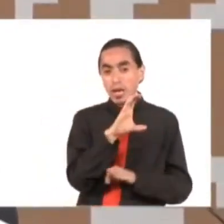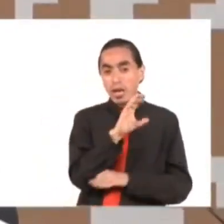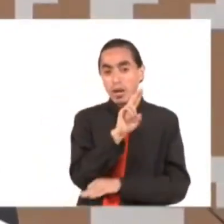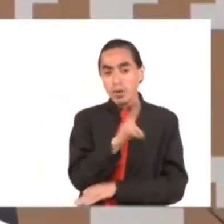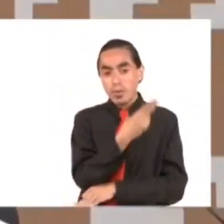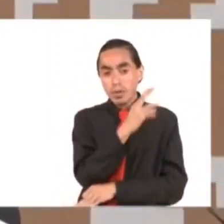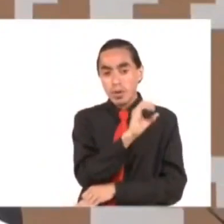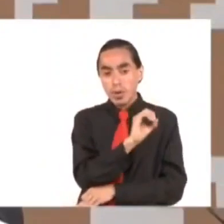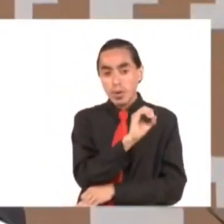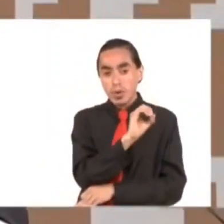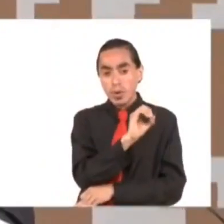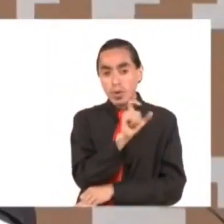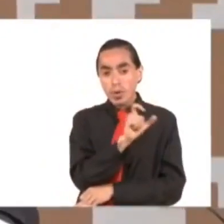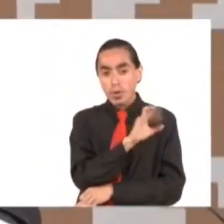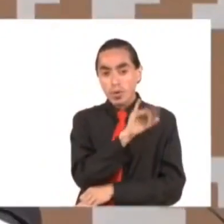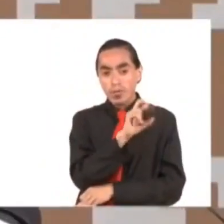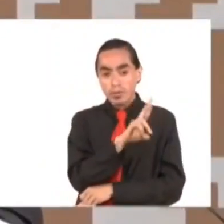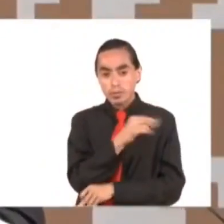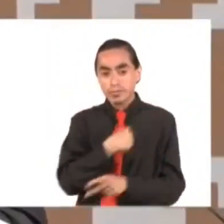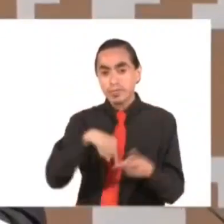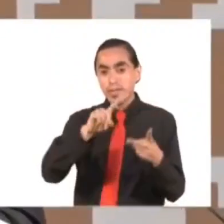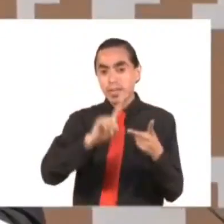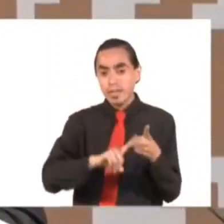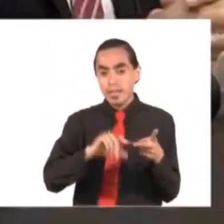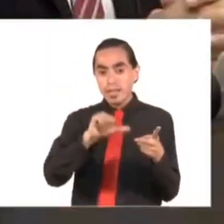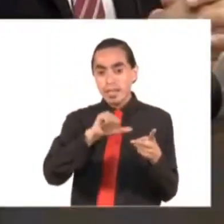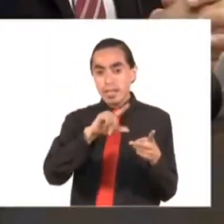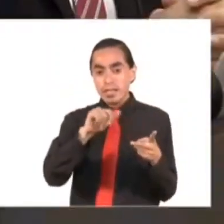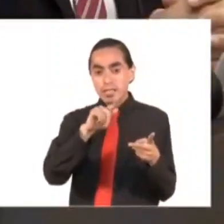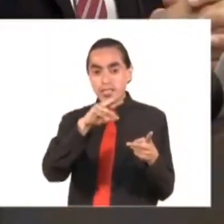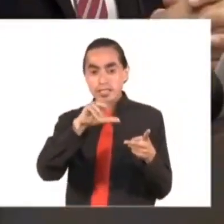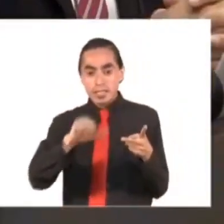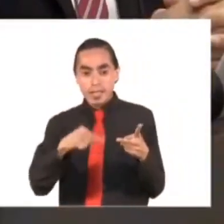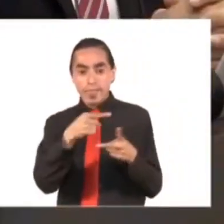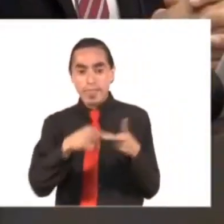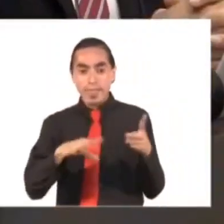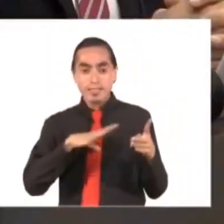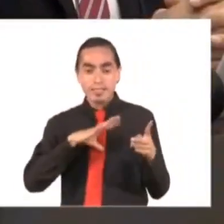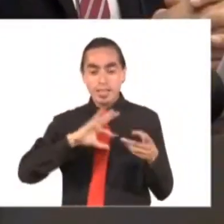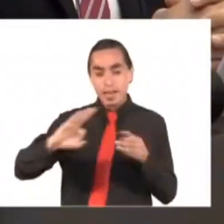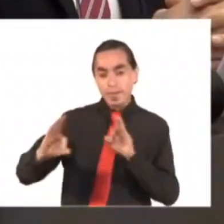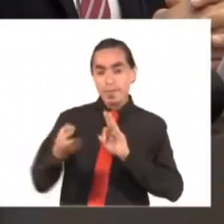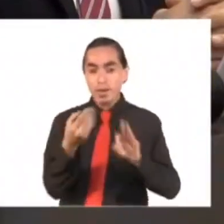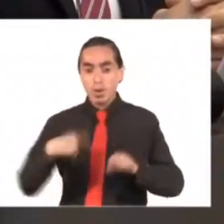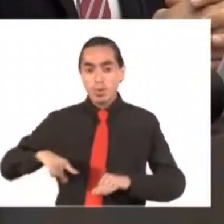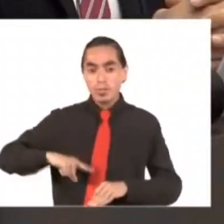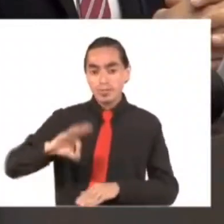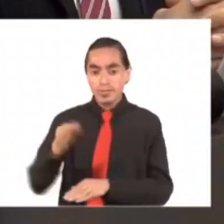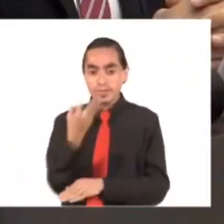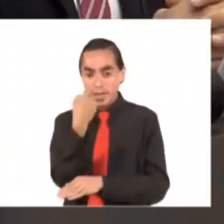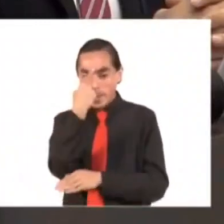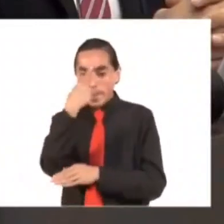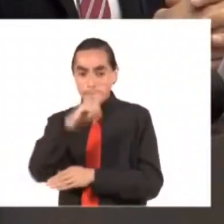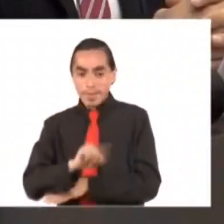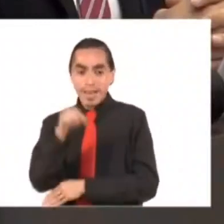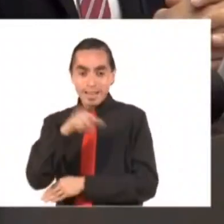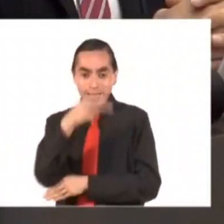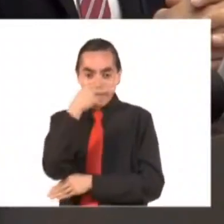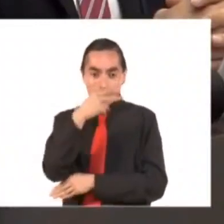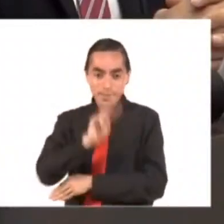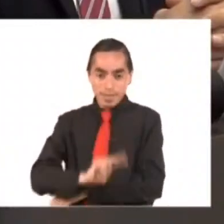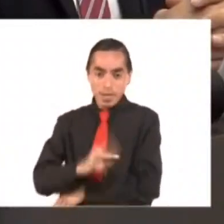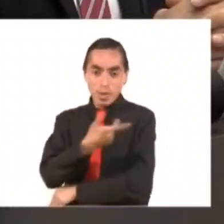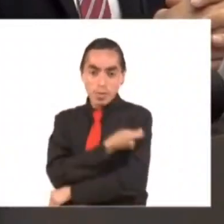Oxford y AstraZeneca con el gobierno federal para traer la vacuna, que bueno, visualiza